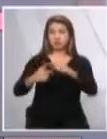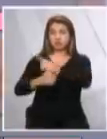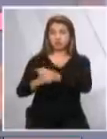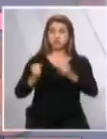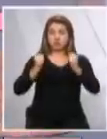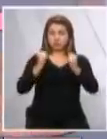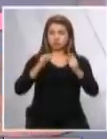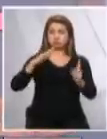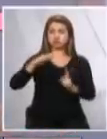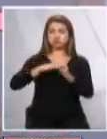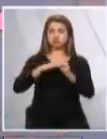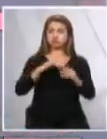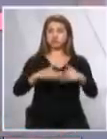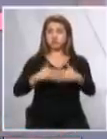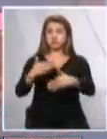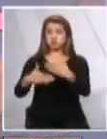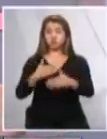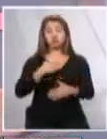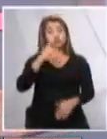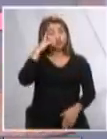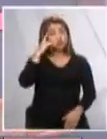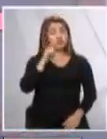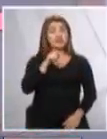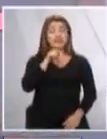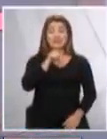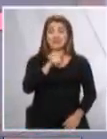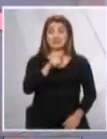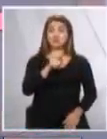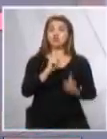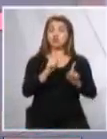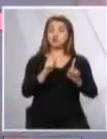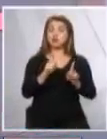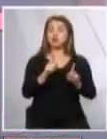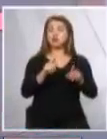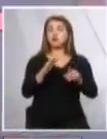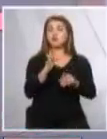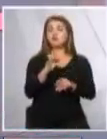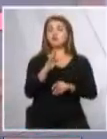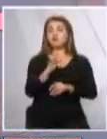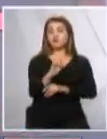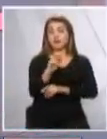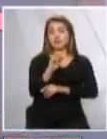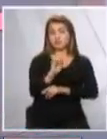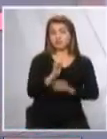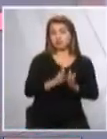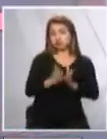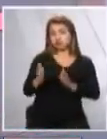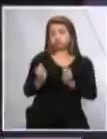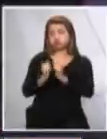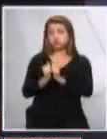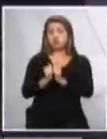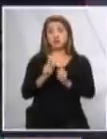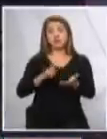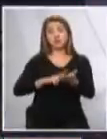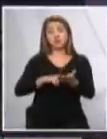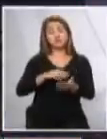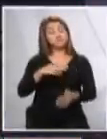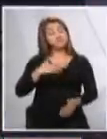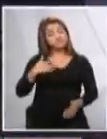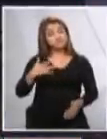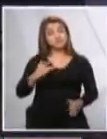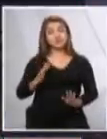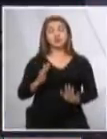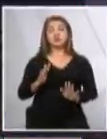poder liderar este proceso? Yo creo que, yo en eso tengo que estar con Felipe, tengo la impresión de que teniendo la mayor estima al ministro Peña Aguilillo y apostando a las